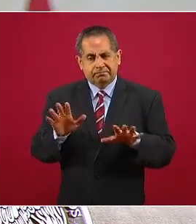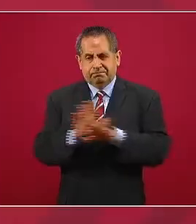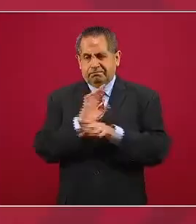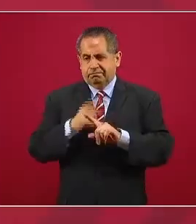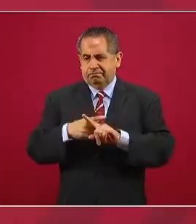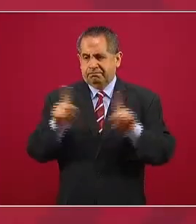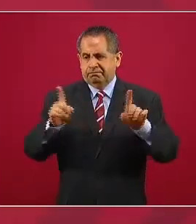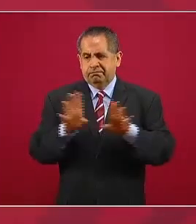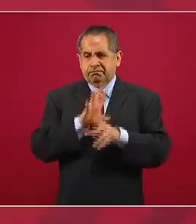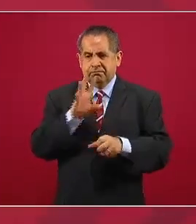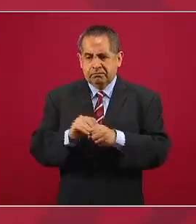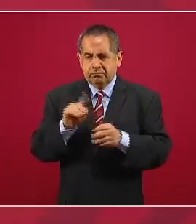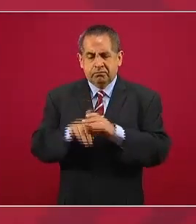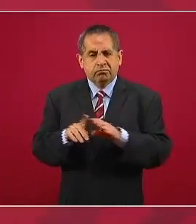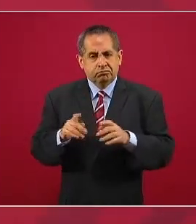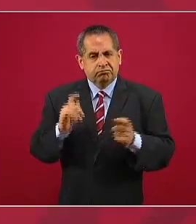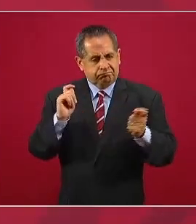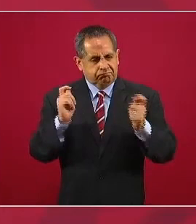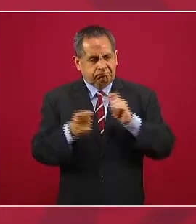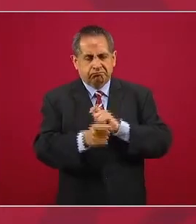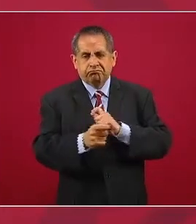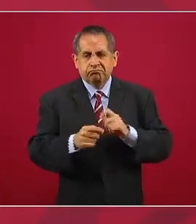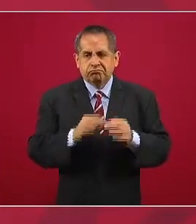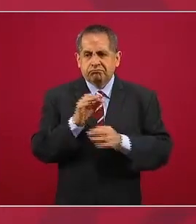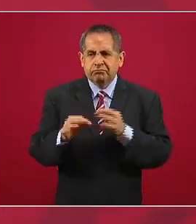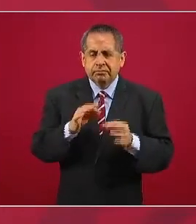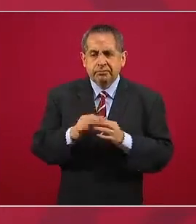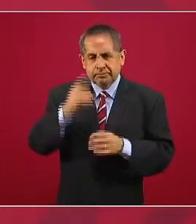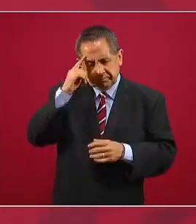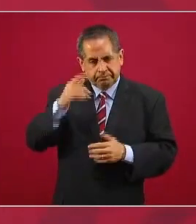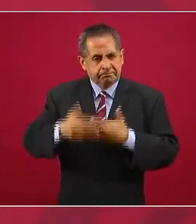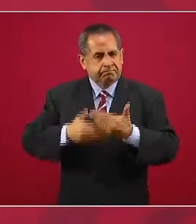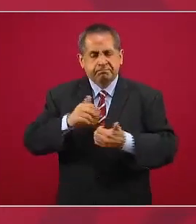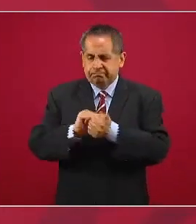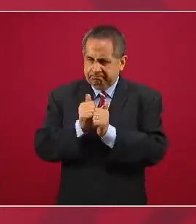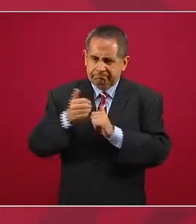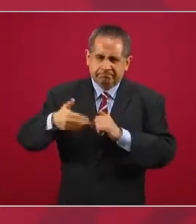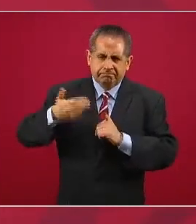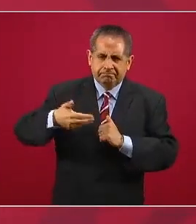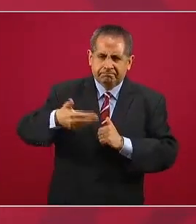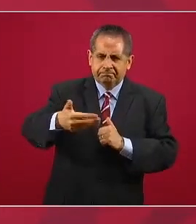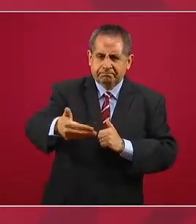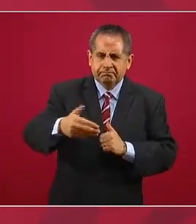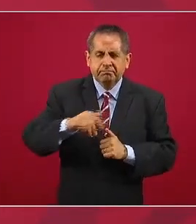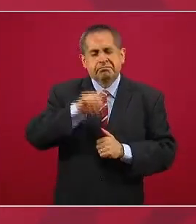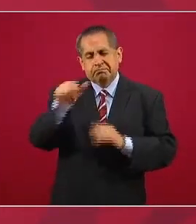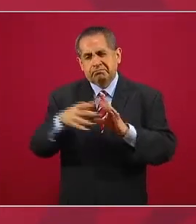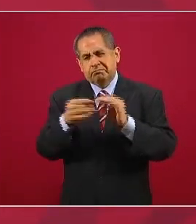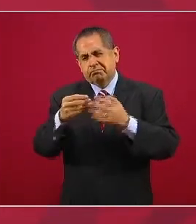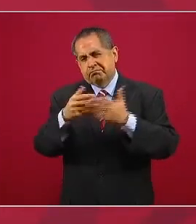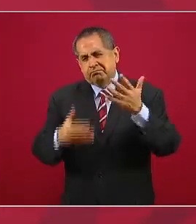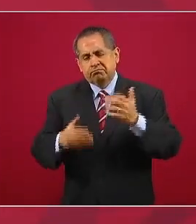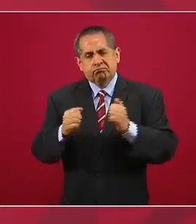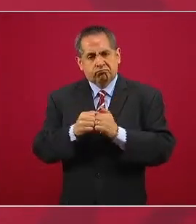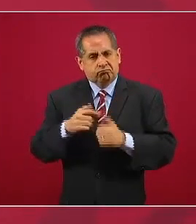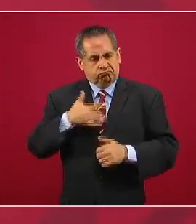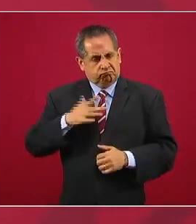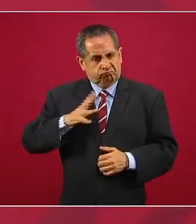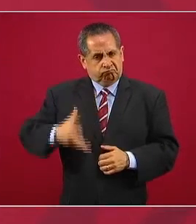sustancial, una transformación en marcha. Y te podría decir con mucho